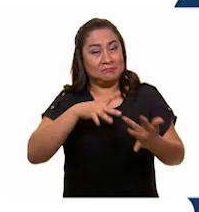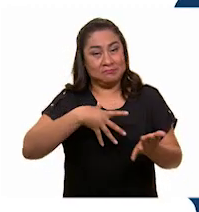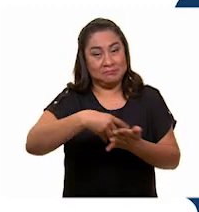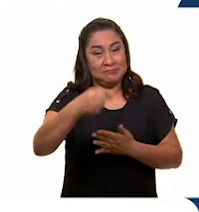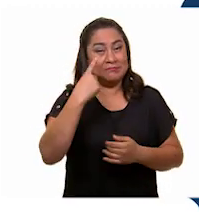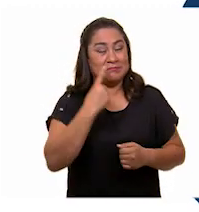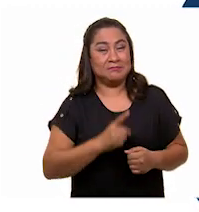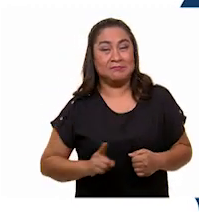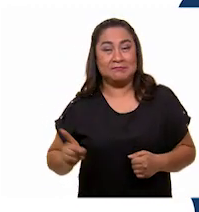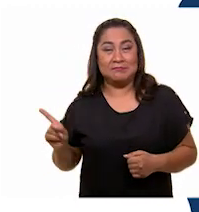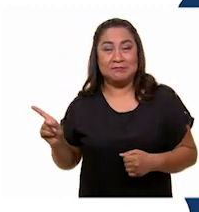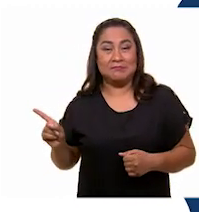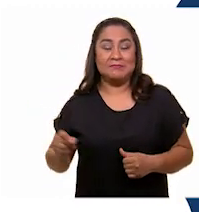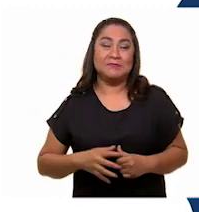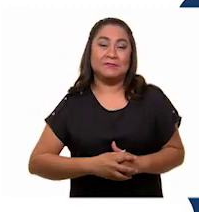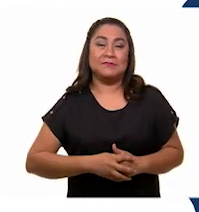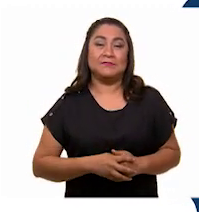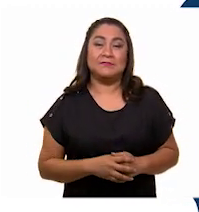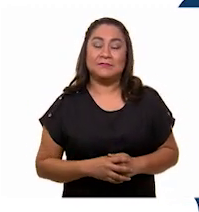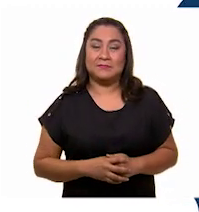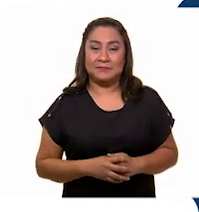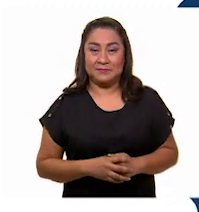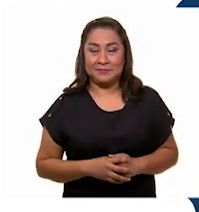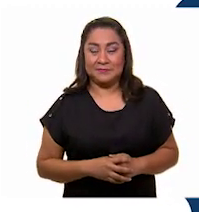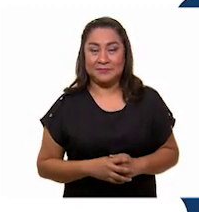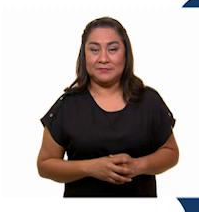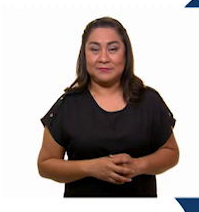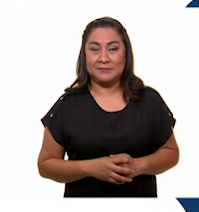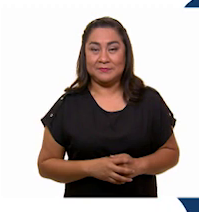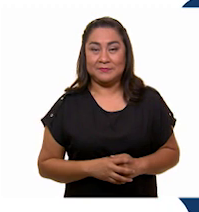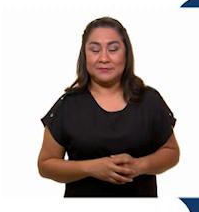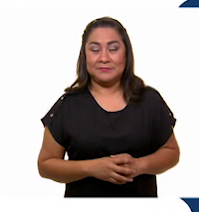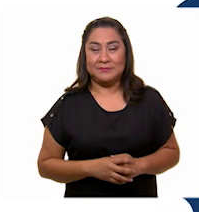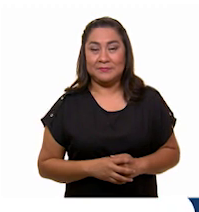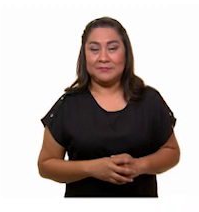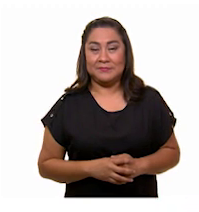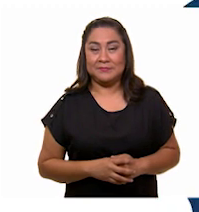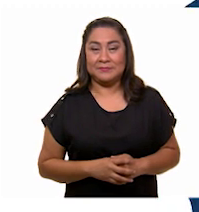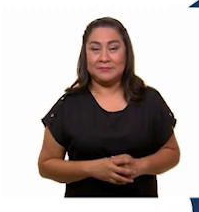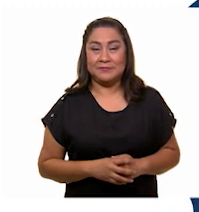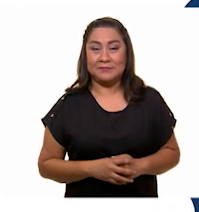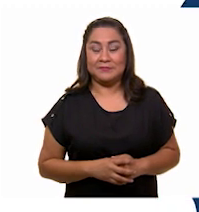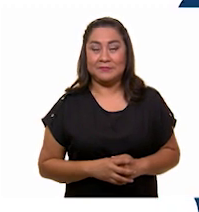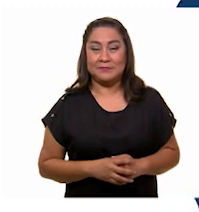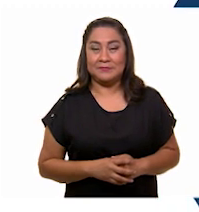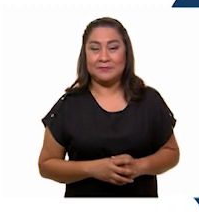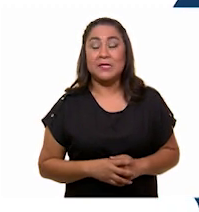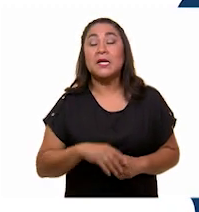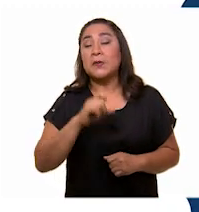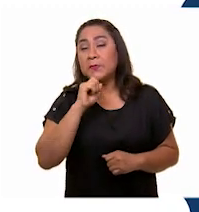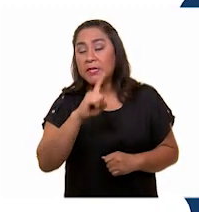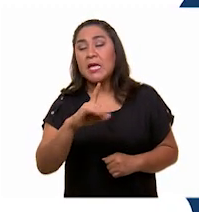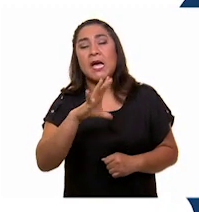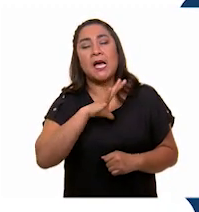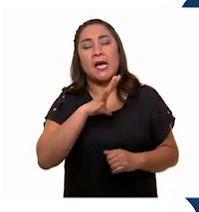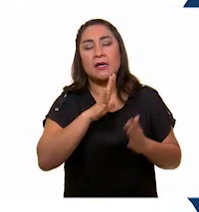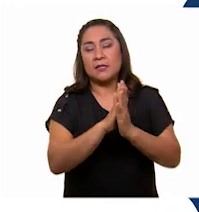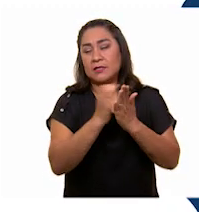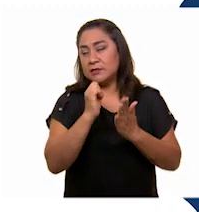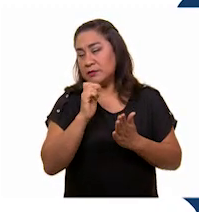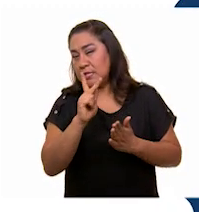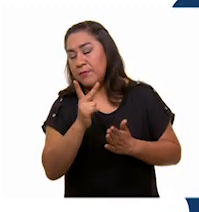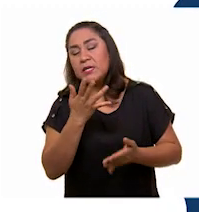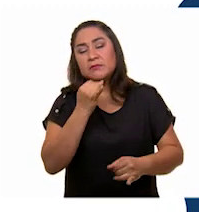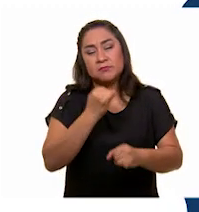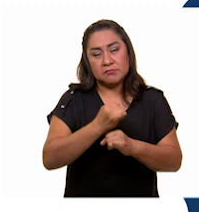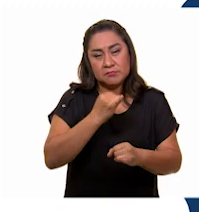55 41 72 04 13 con 100 líneas. También puedes encontrar los libros de texto